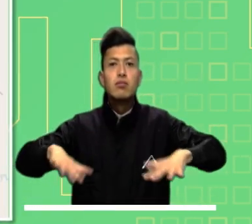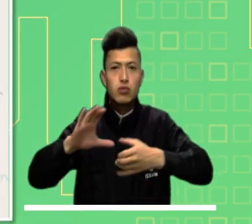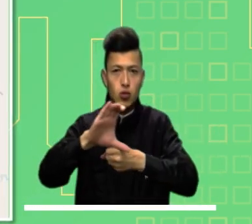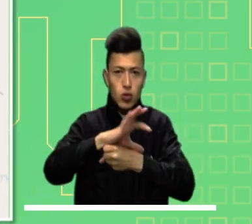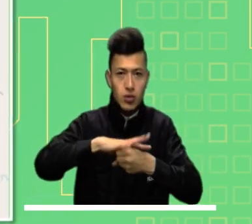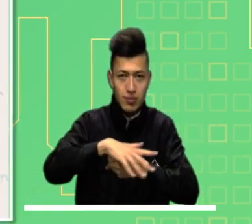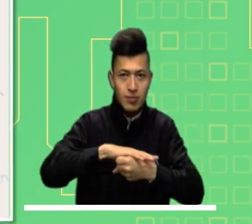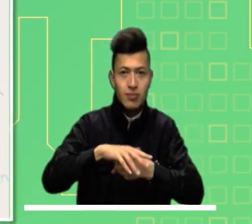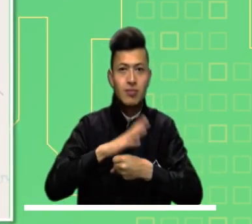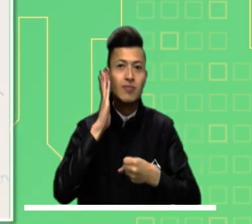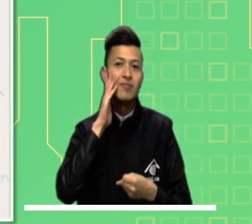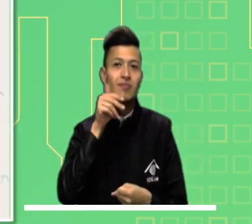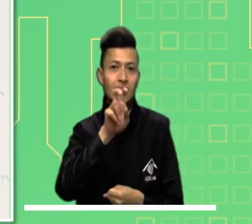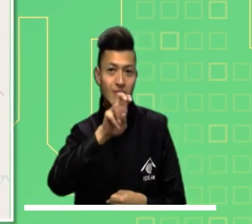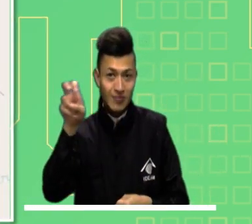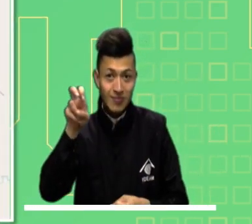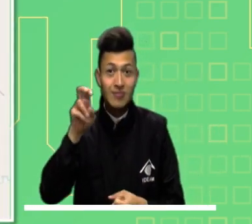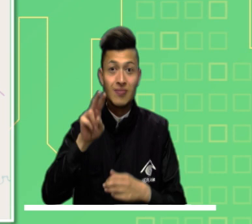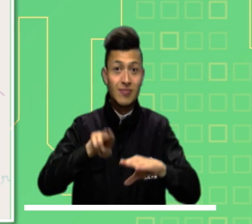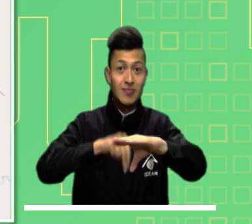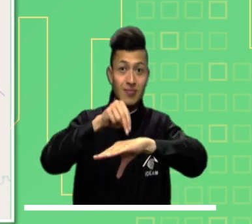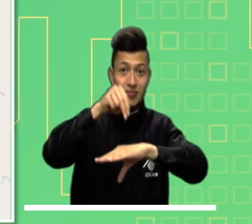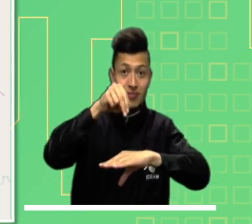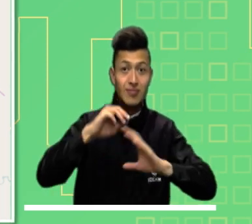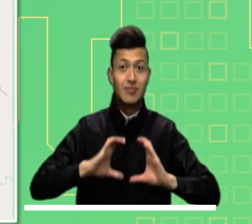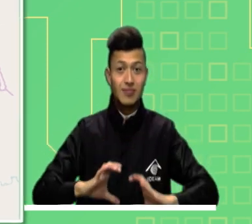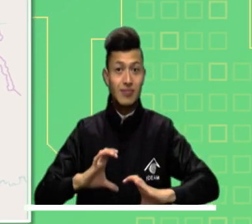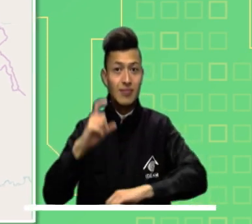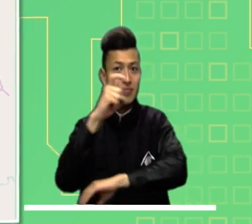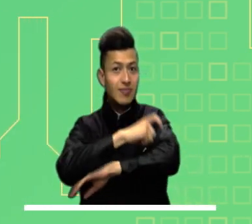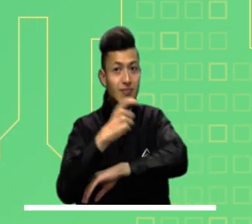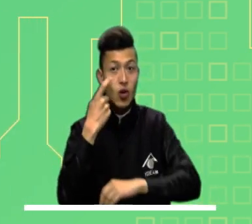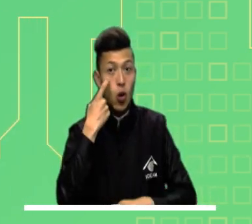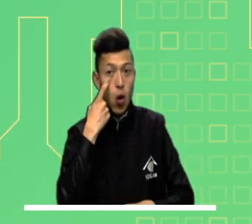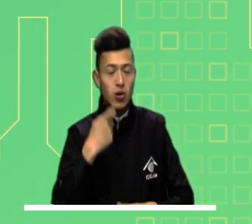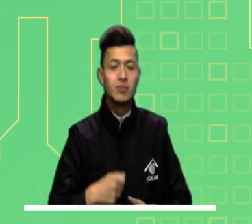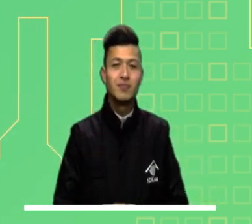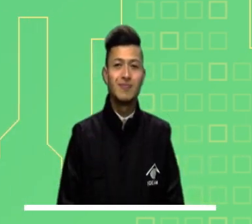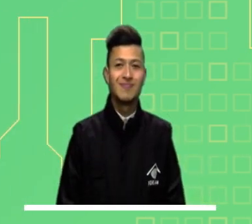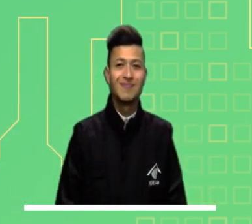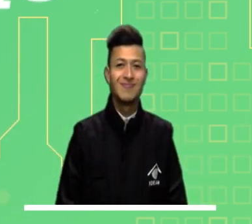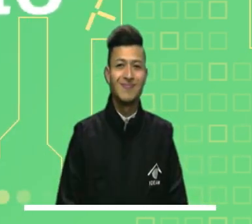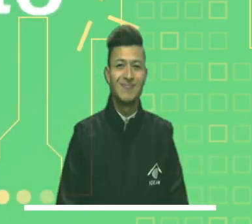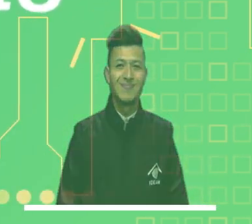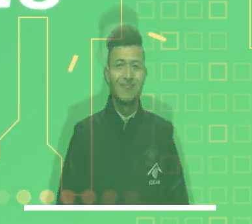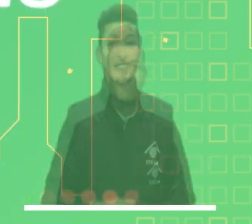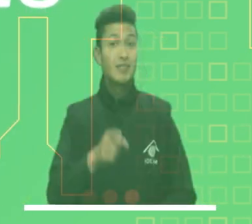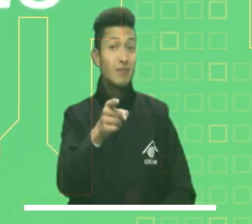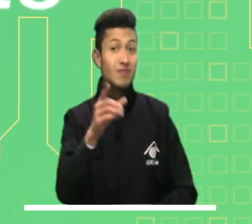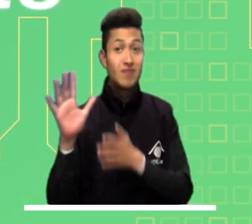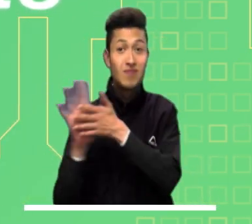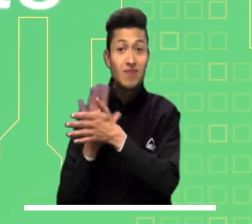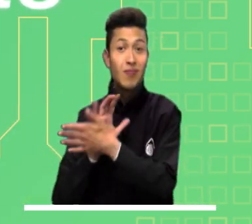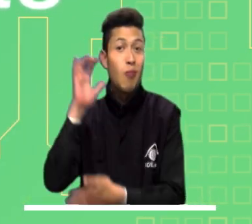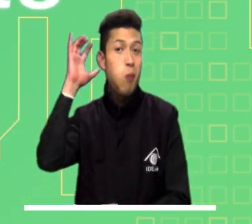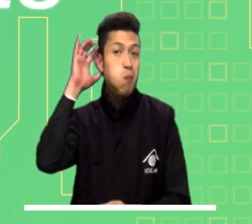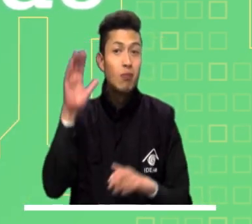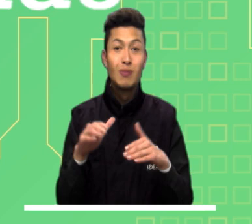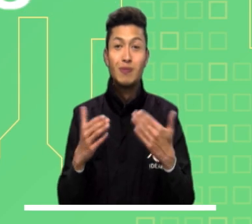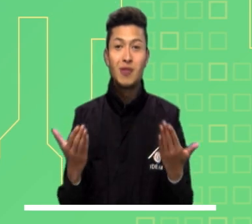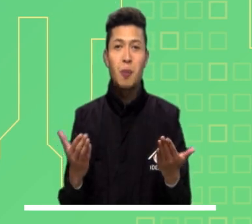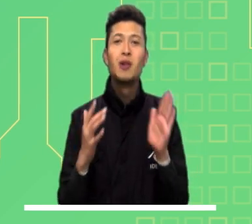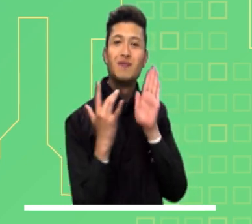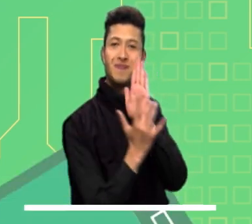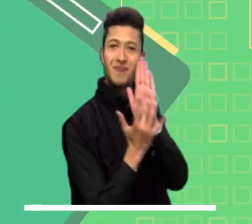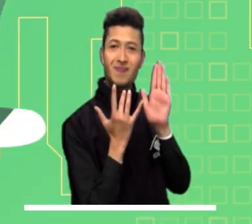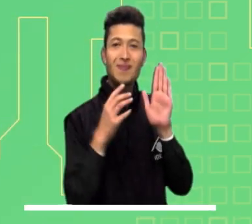en zonas de Cundinamarca, norte de Santander, Nariño, Caquetá y Putumayo. Manténgase bien informado y en